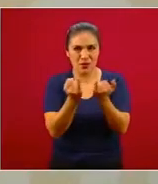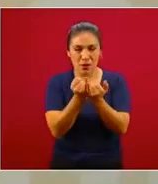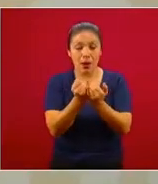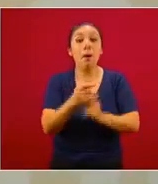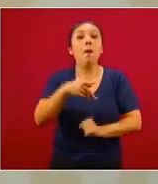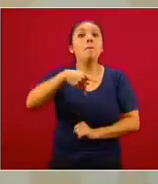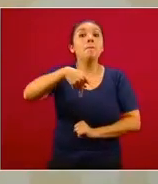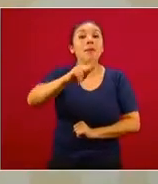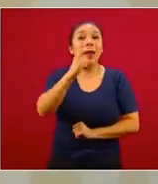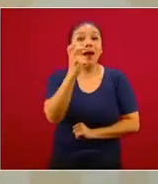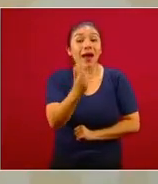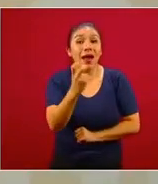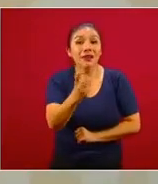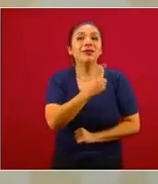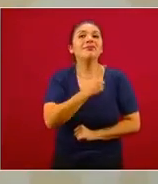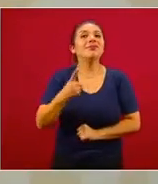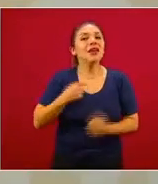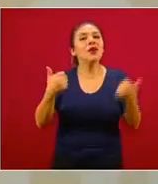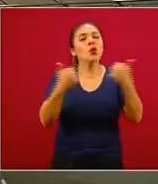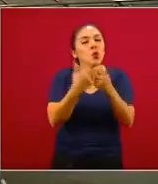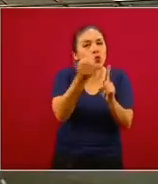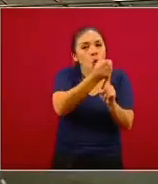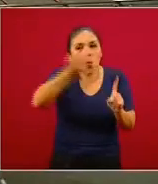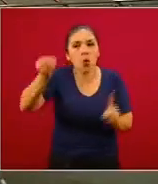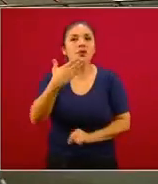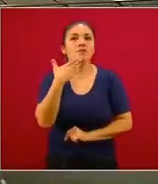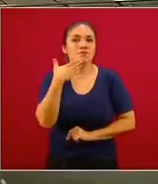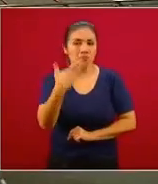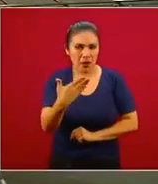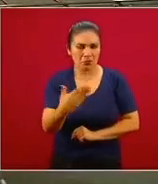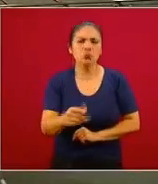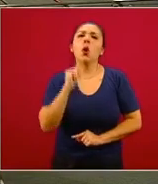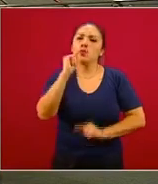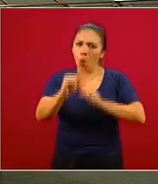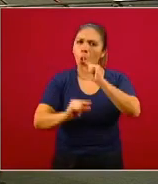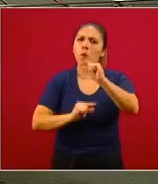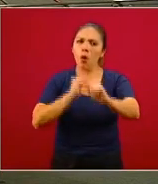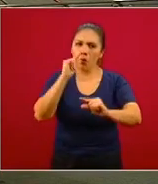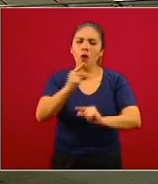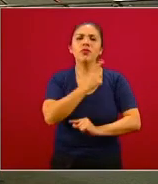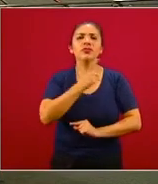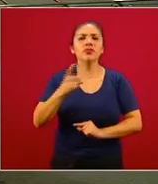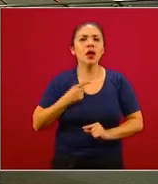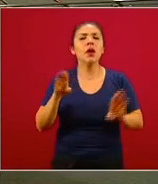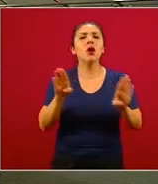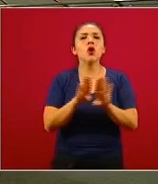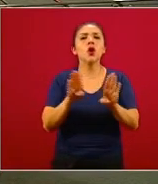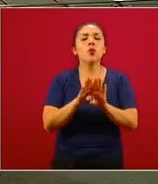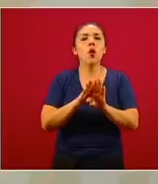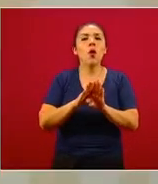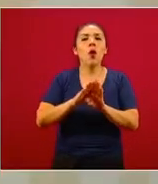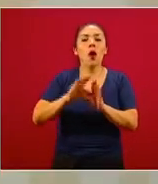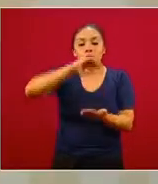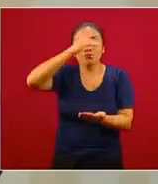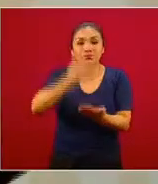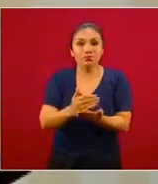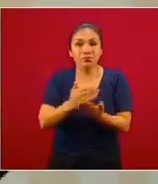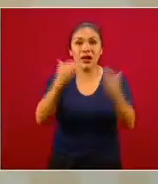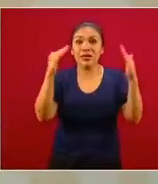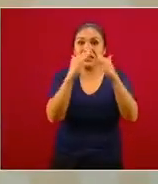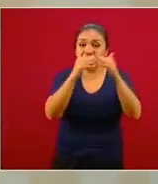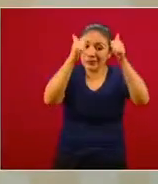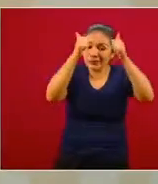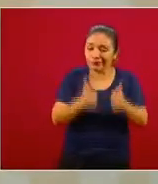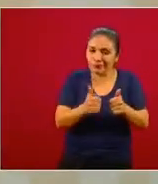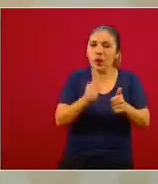output. eso se tiene que hacer de una But manera this muy has to be done in a organizada. very organized way. Eventualmente tenemos que hacer And what we lo que have to llamamos do desconfinamiento, is la liberación de las